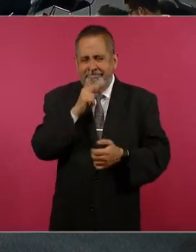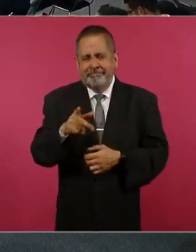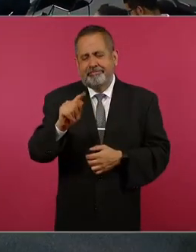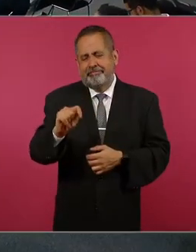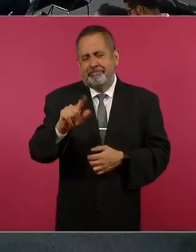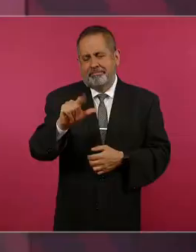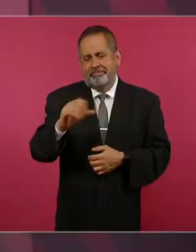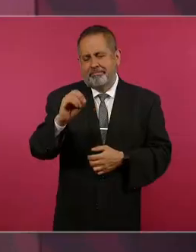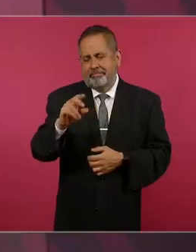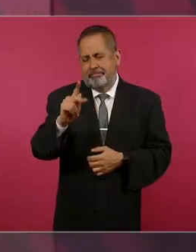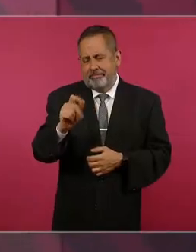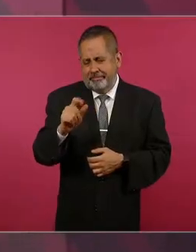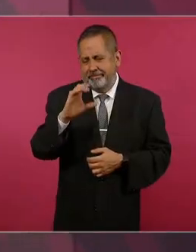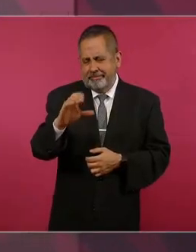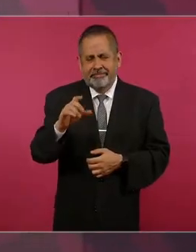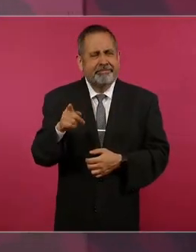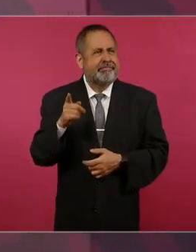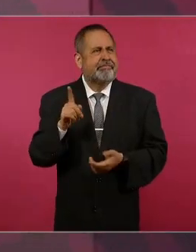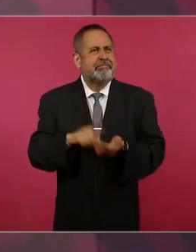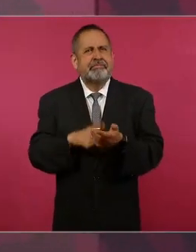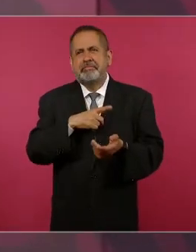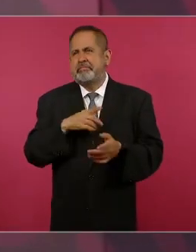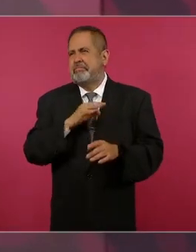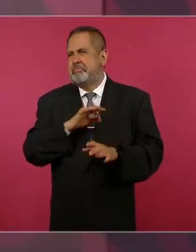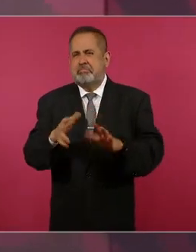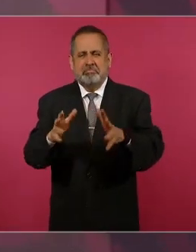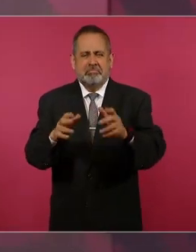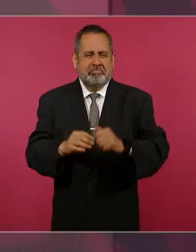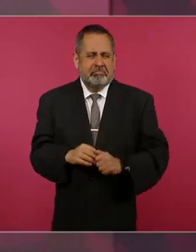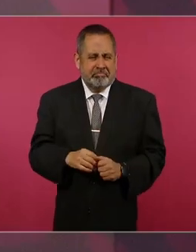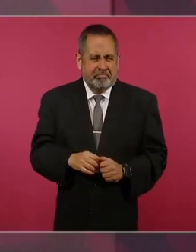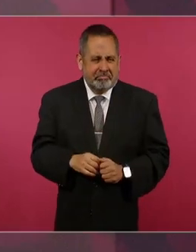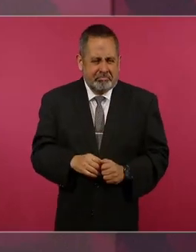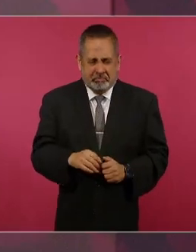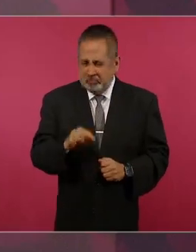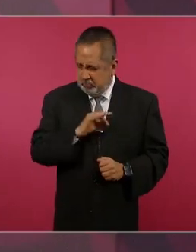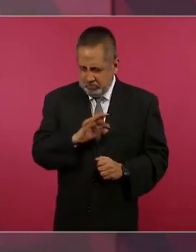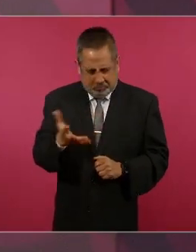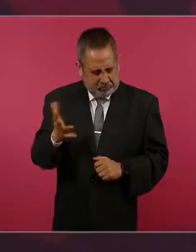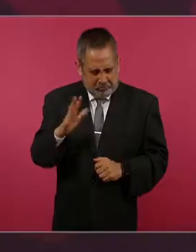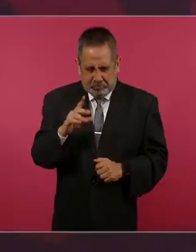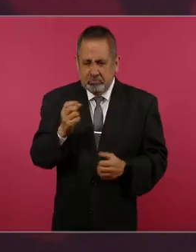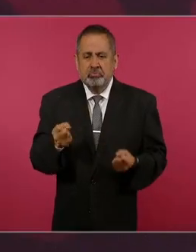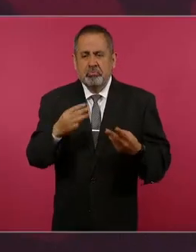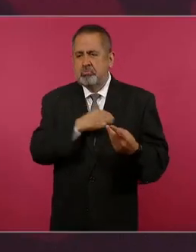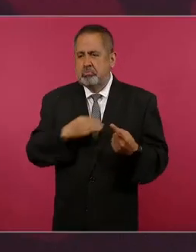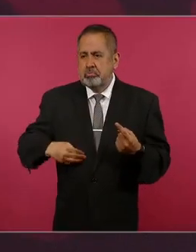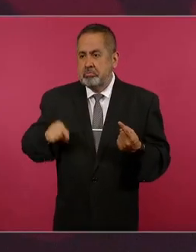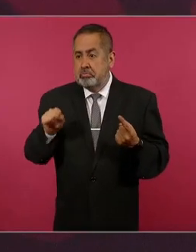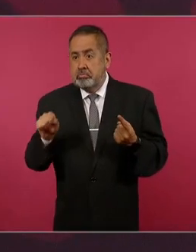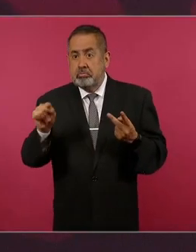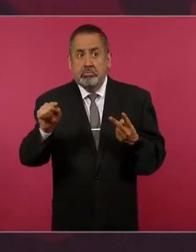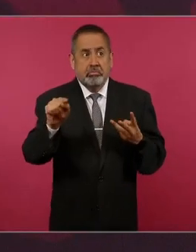deben de ser como 10